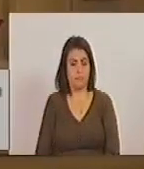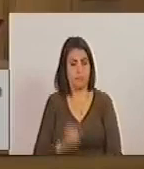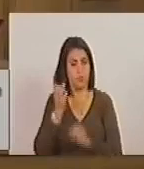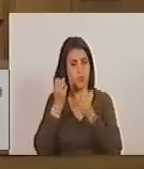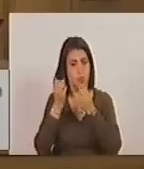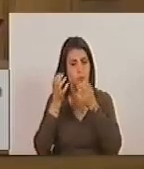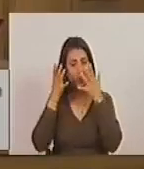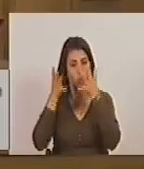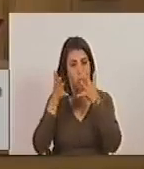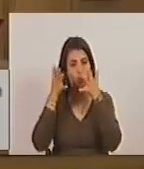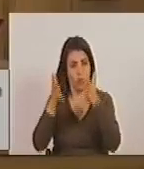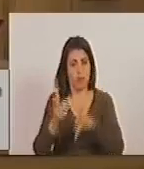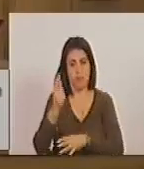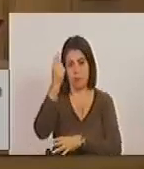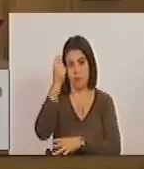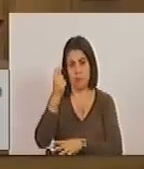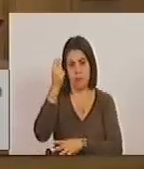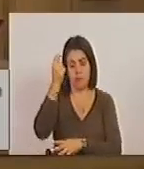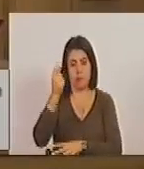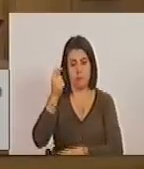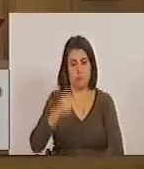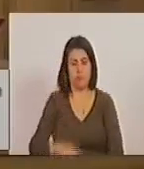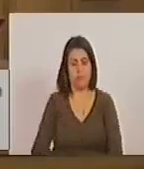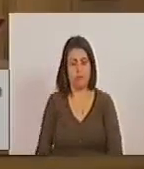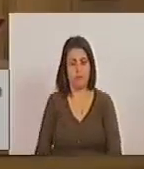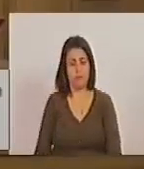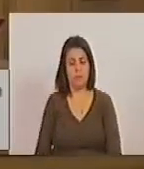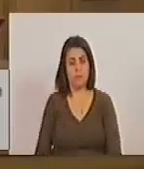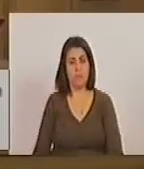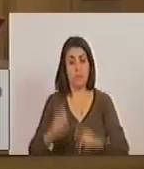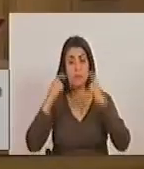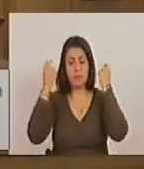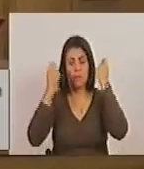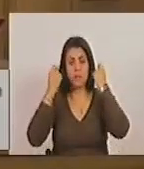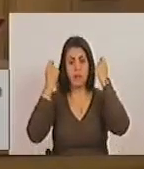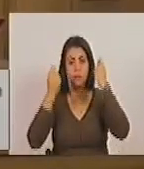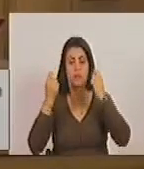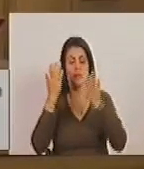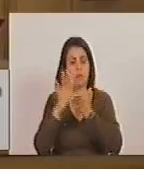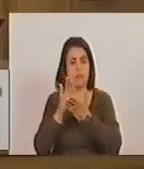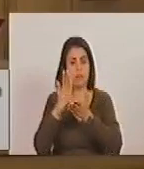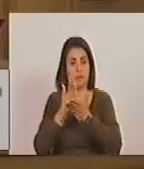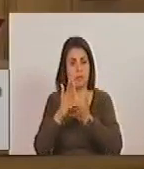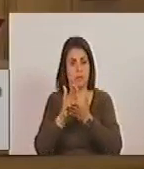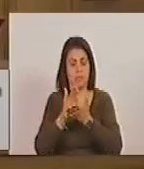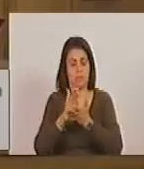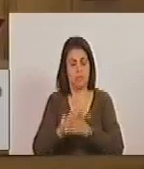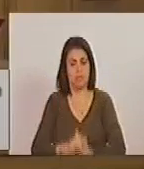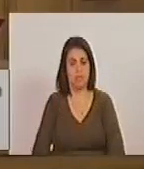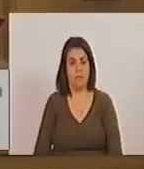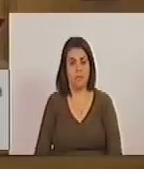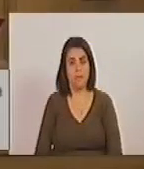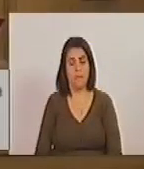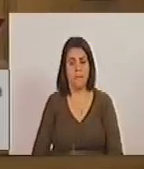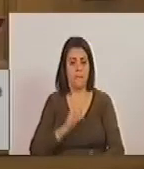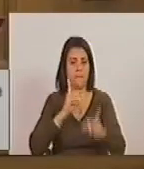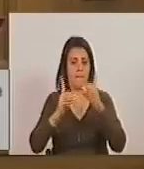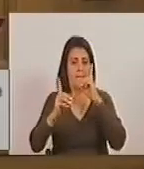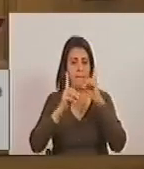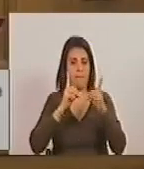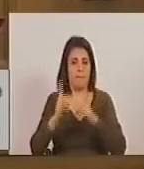consejera, diputada, donde promovió en todo momento debates